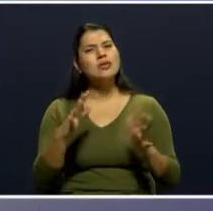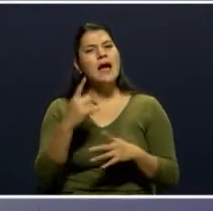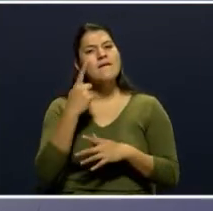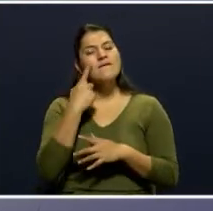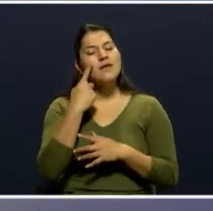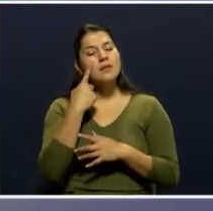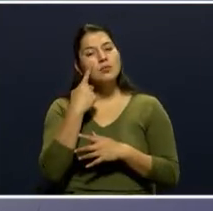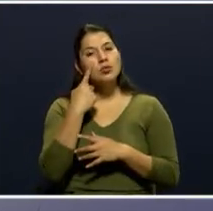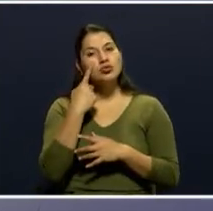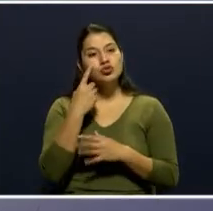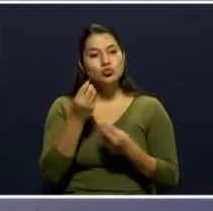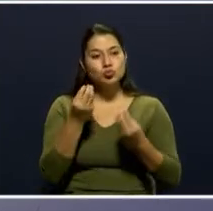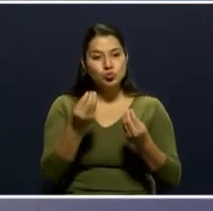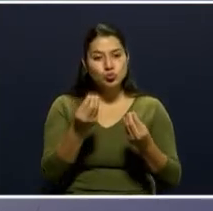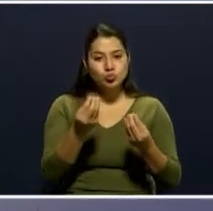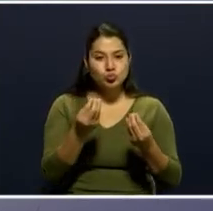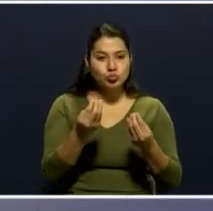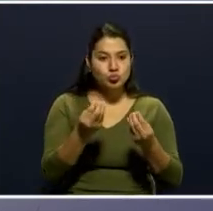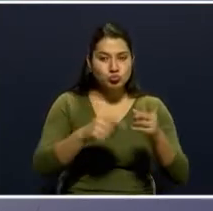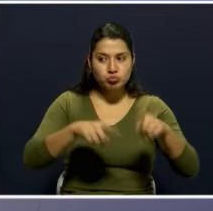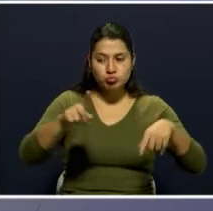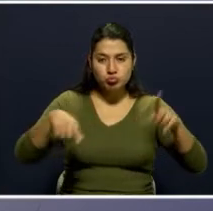resultan difíciles de explicarse.